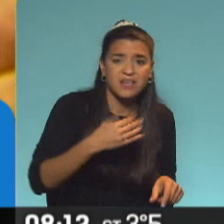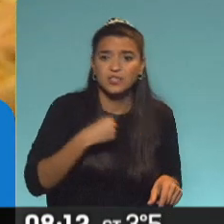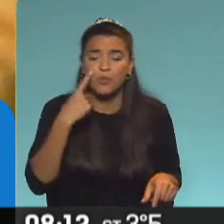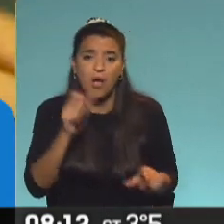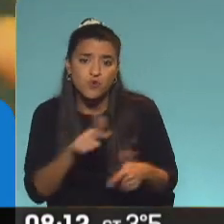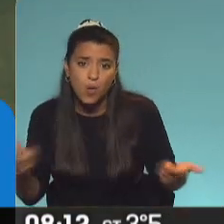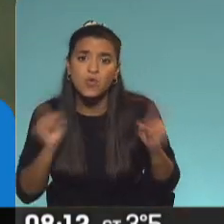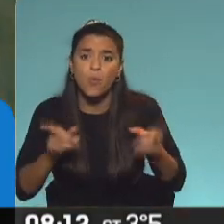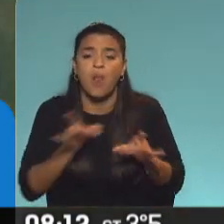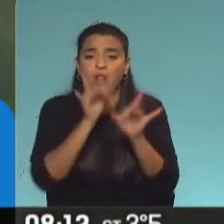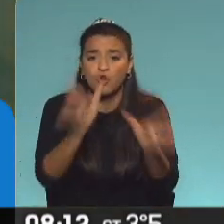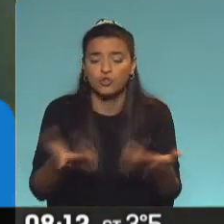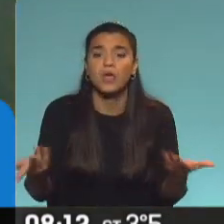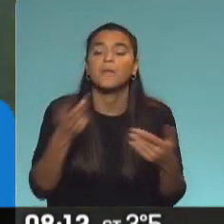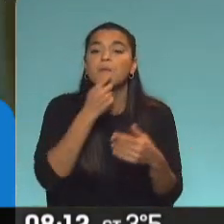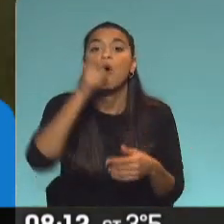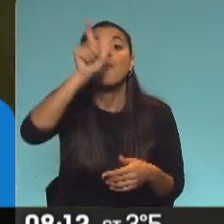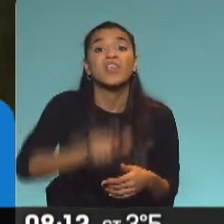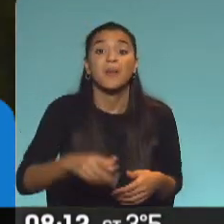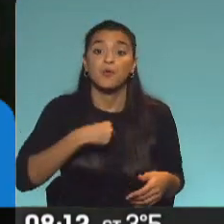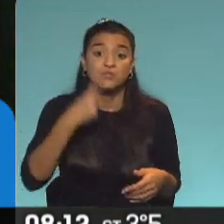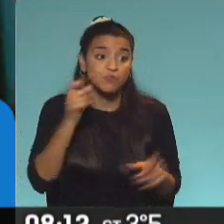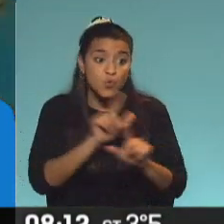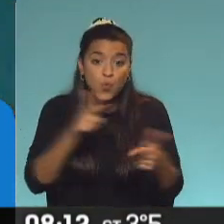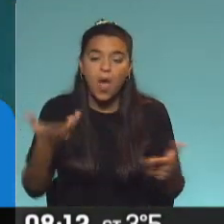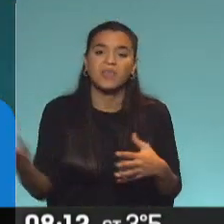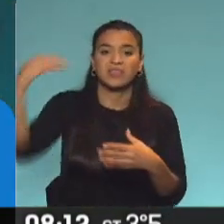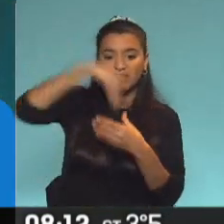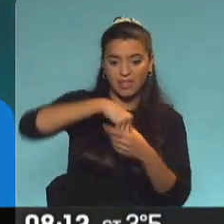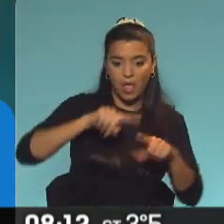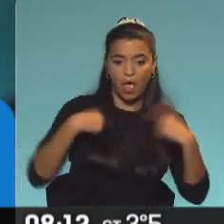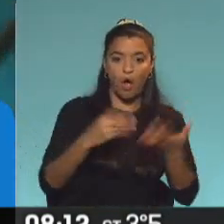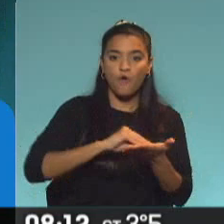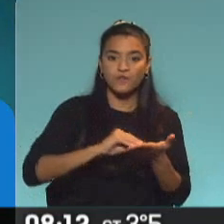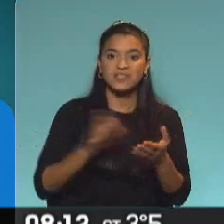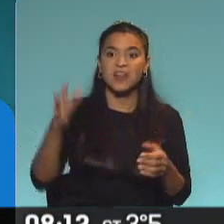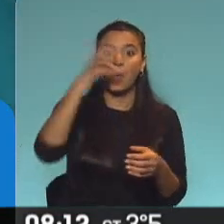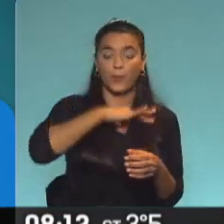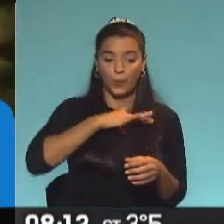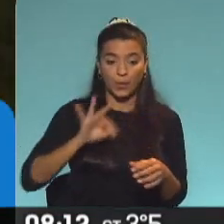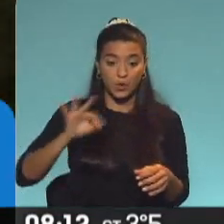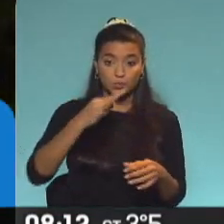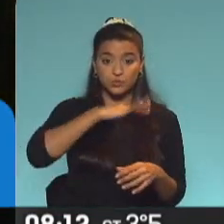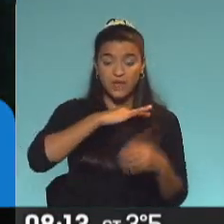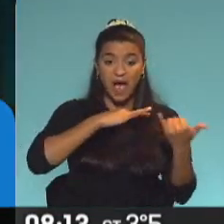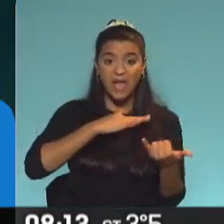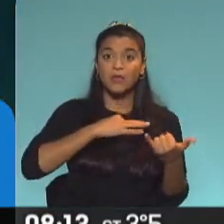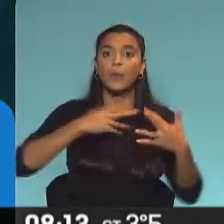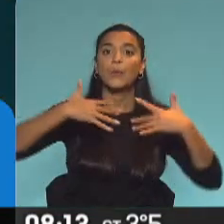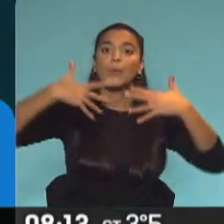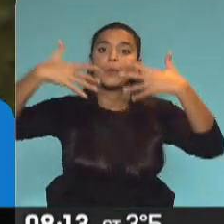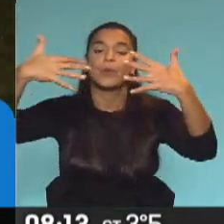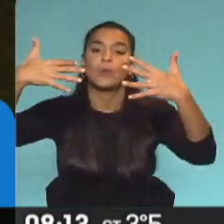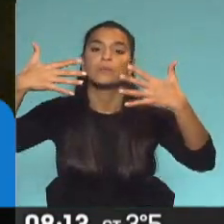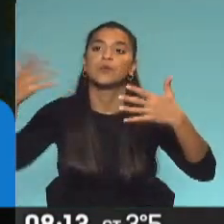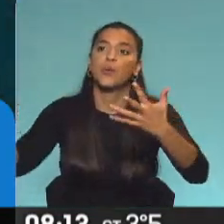un hipotético caso de una persona asintomática que trae el virus a las oficinas y en el caso de que el aire sea absorbido, es sanitizado